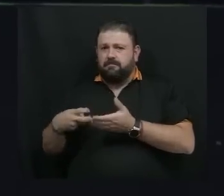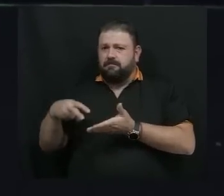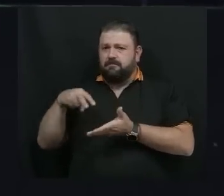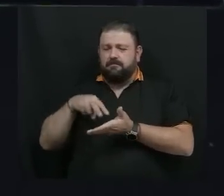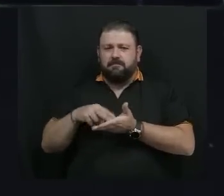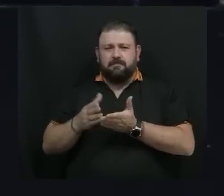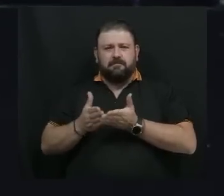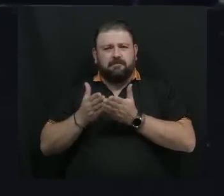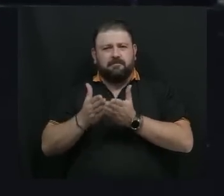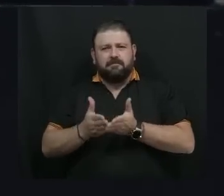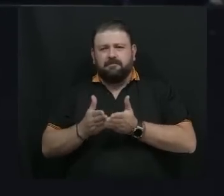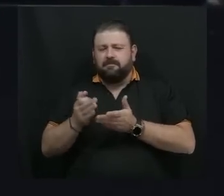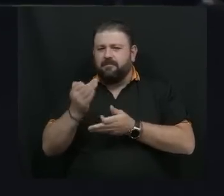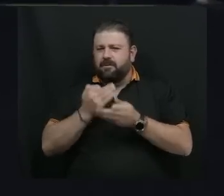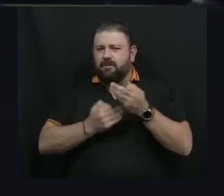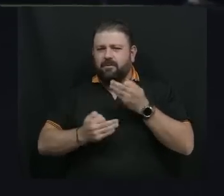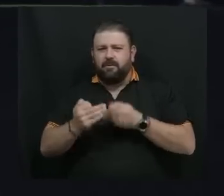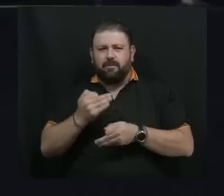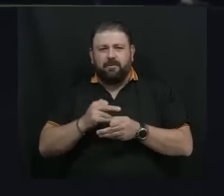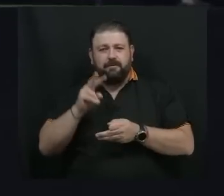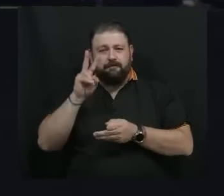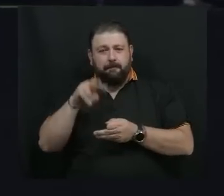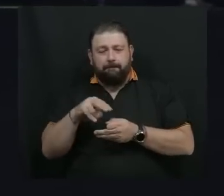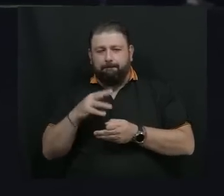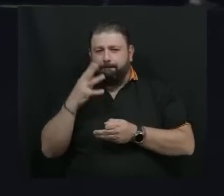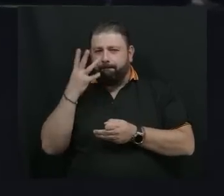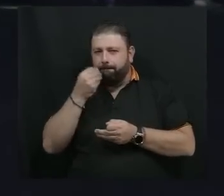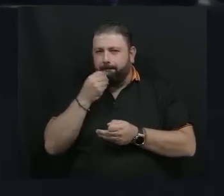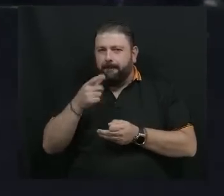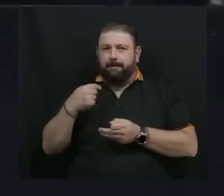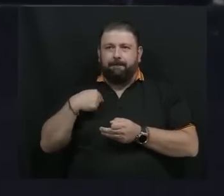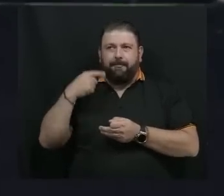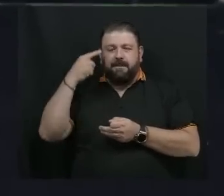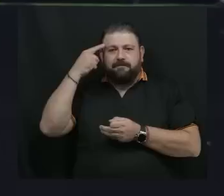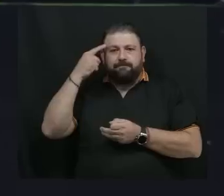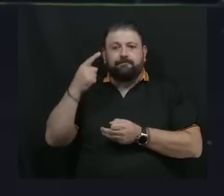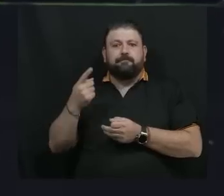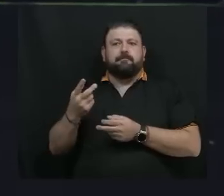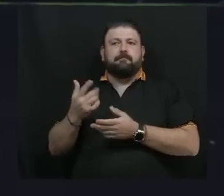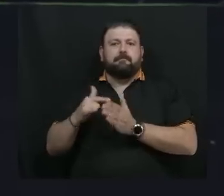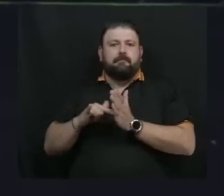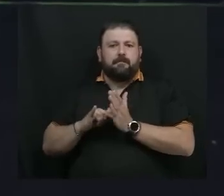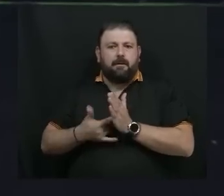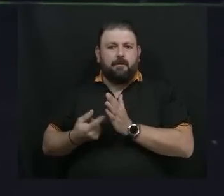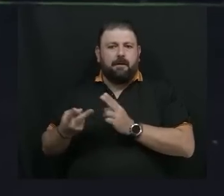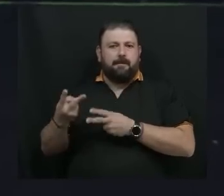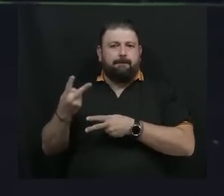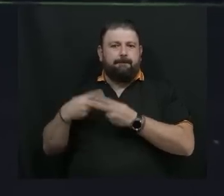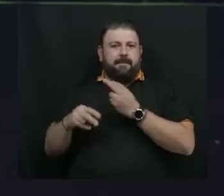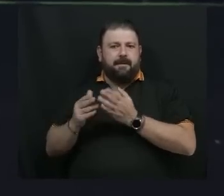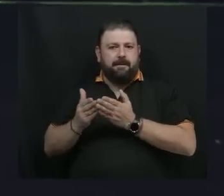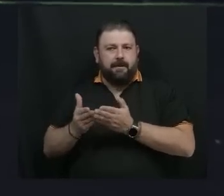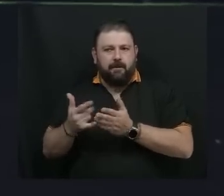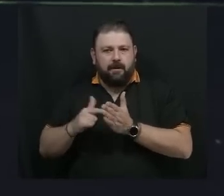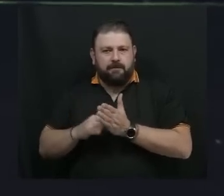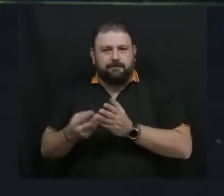y lo primero fue antes de subir al barco, ¿no? ¿Y a qué hora llegar al barco? ¿Y a qué hora llegar al barco? Cuando digo, no, el barco tiene que estar aquí. Oh, por